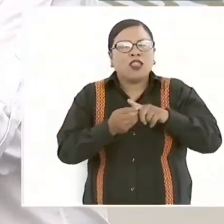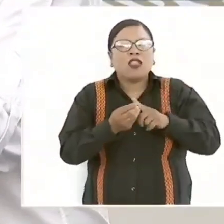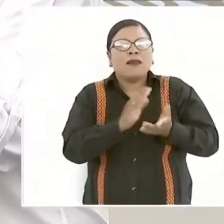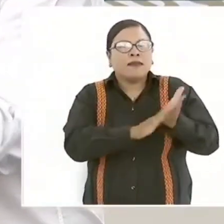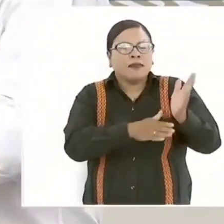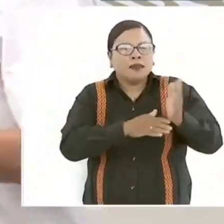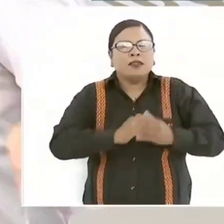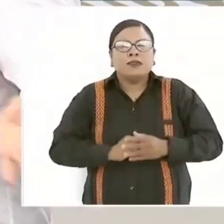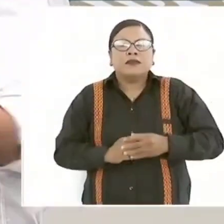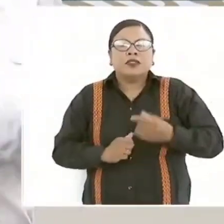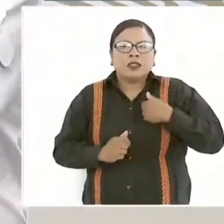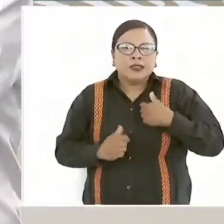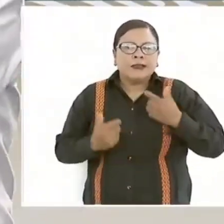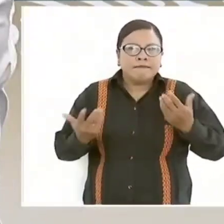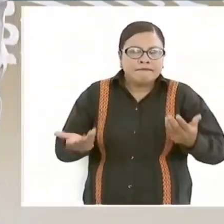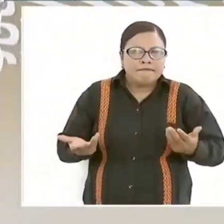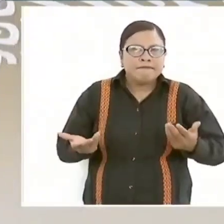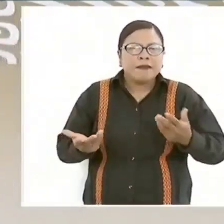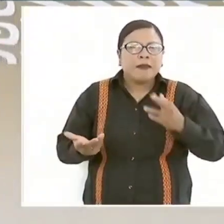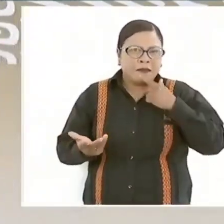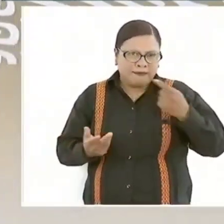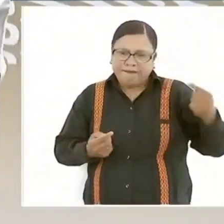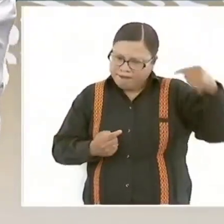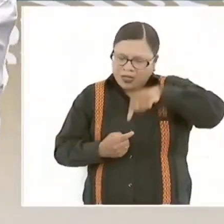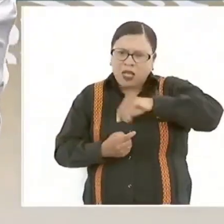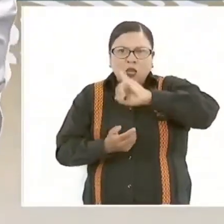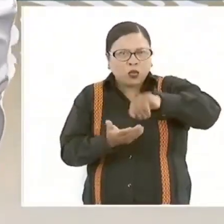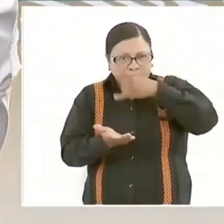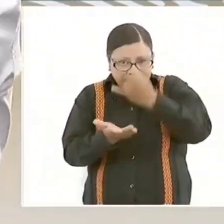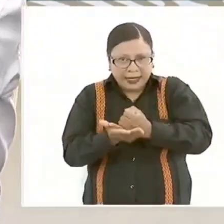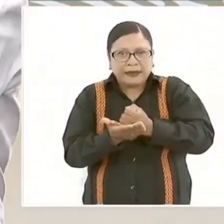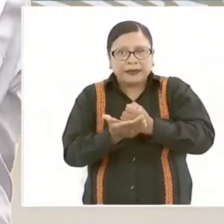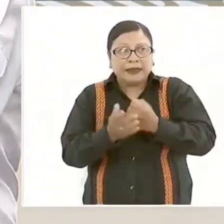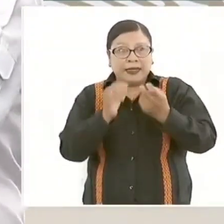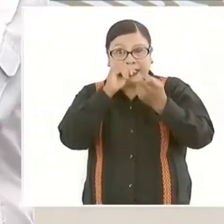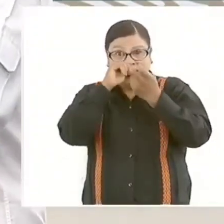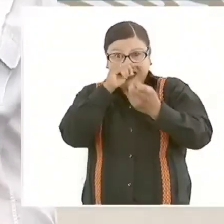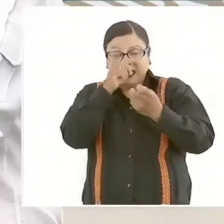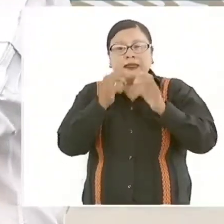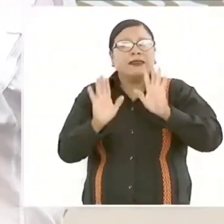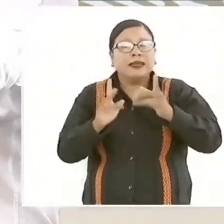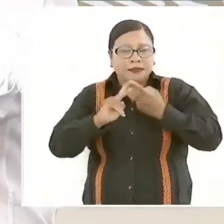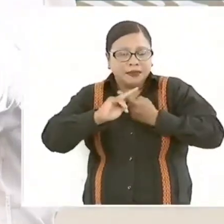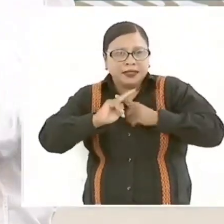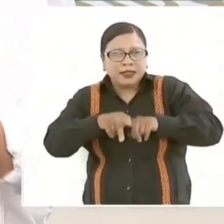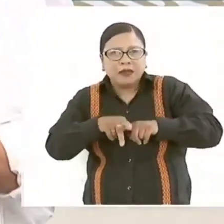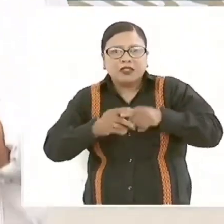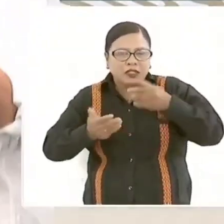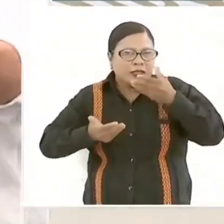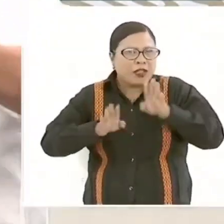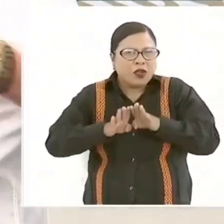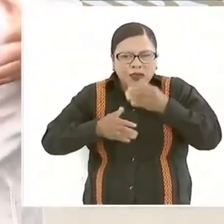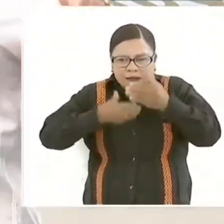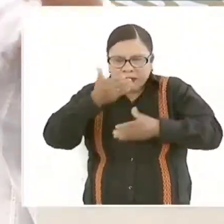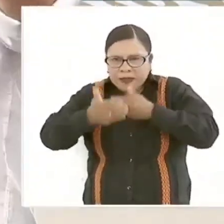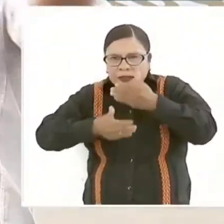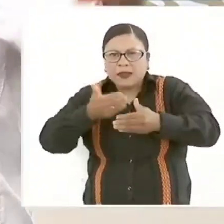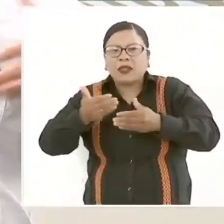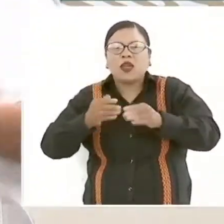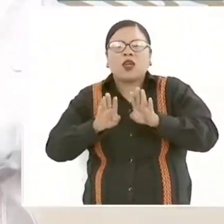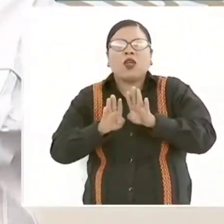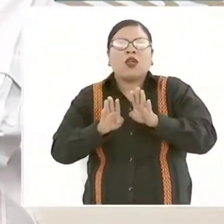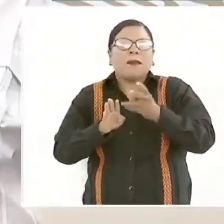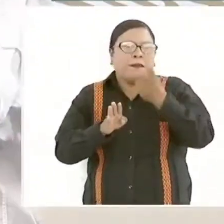planteábamos ponernos el reto de venir a Juchitán y para esa fecha haber empezado los procesos, no solamente para ya